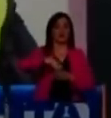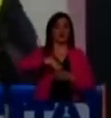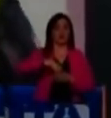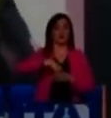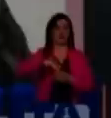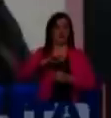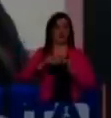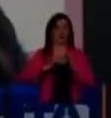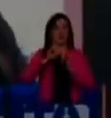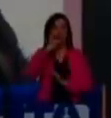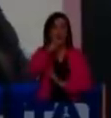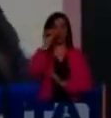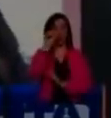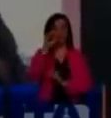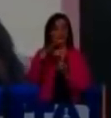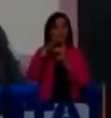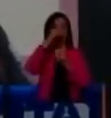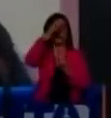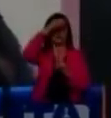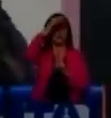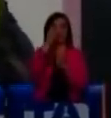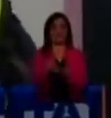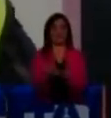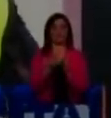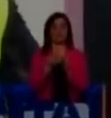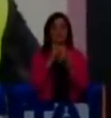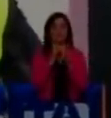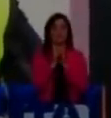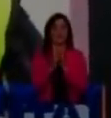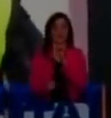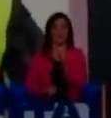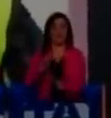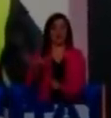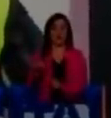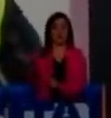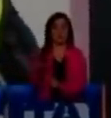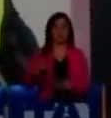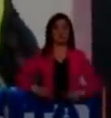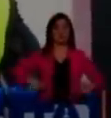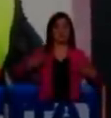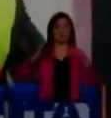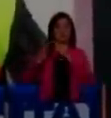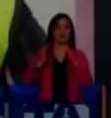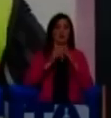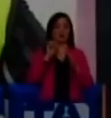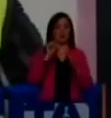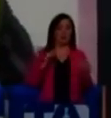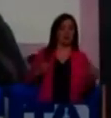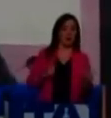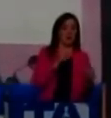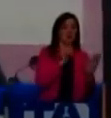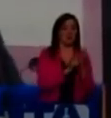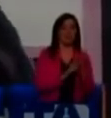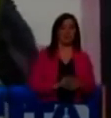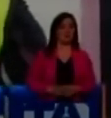personal antinarcótico de inteligencia, para obtener resultados mediante las denuncias de los moradores que pocos se han acercado a la UPC o